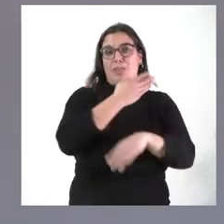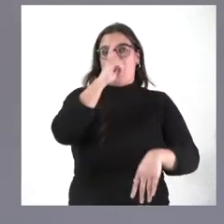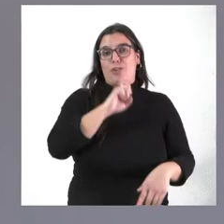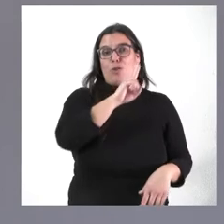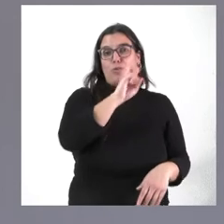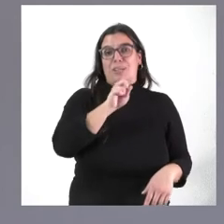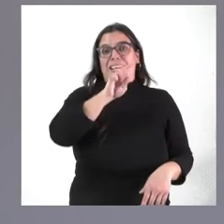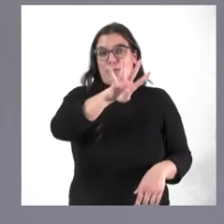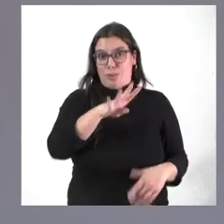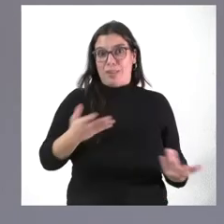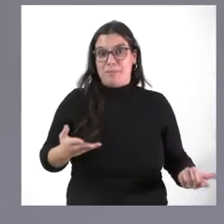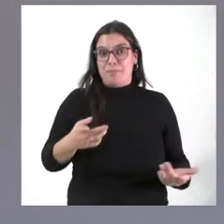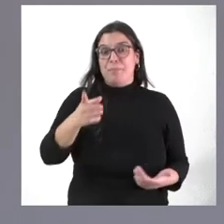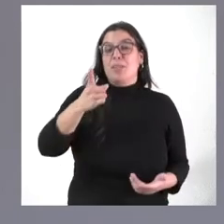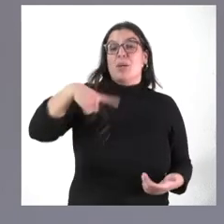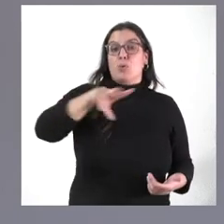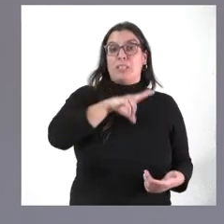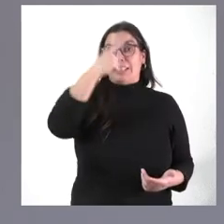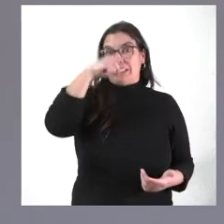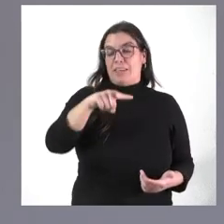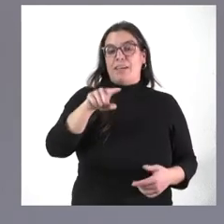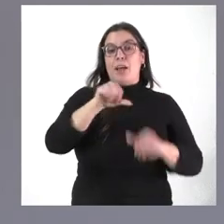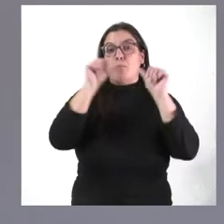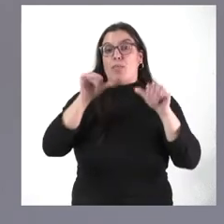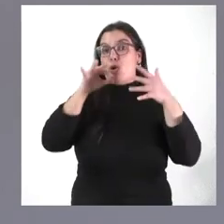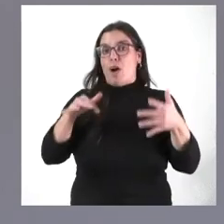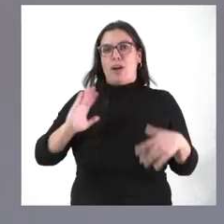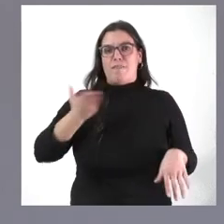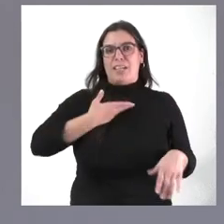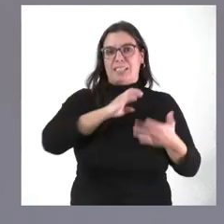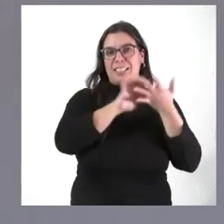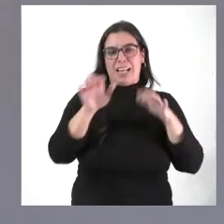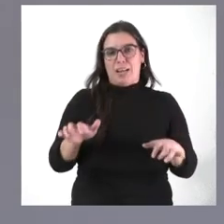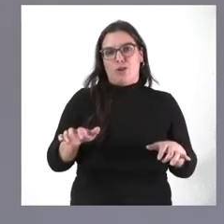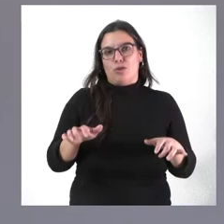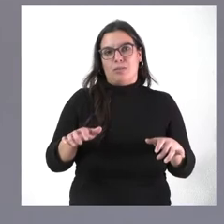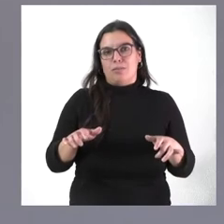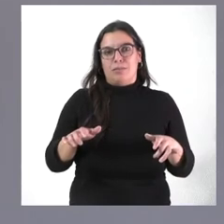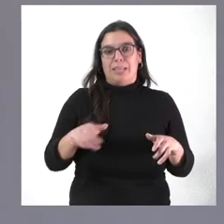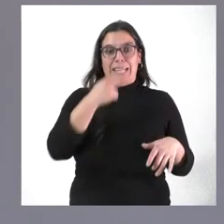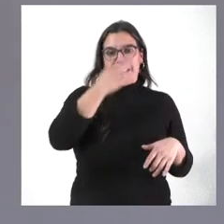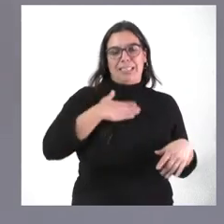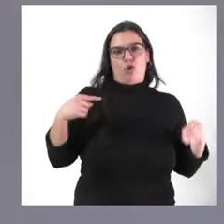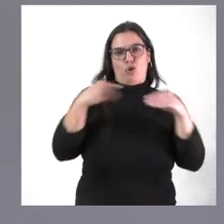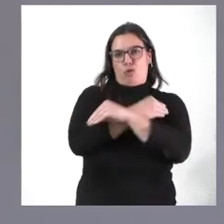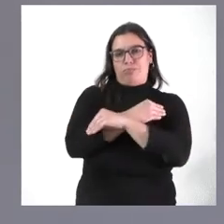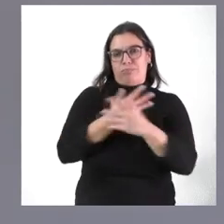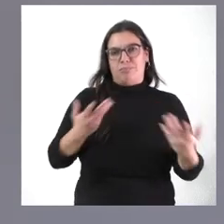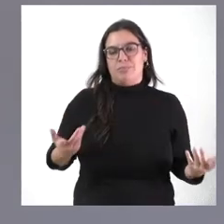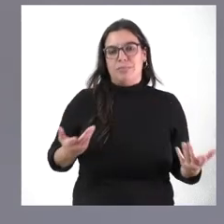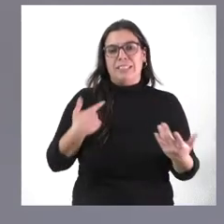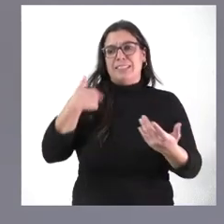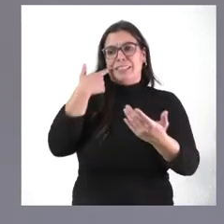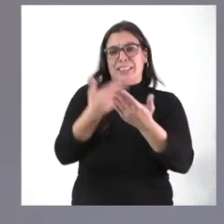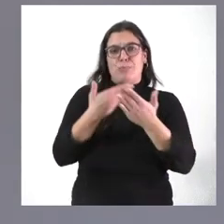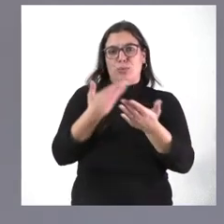saben ustedes que el modelo vigente es un modelo negativo para Castilla y león claramente contrario a nuestros intereses se ha quedado demostrado con el paso del